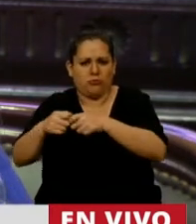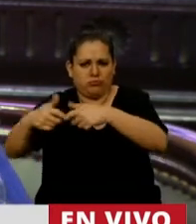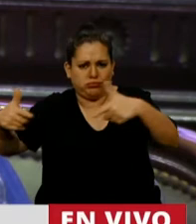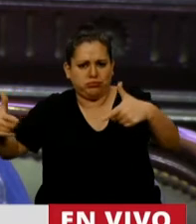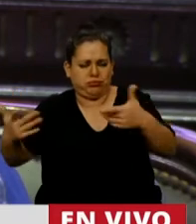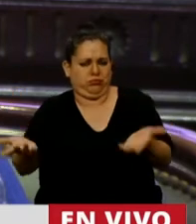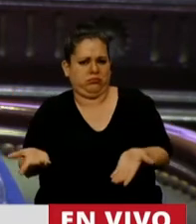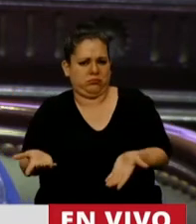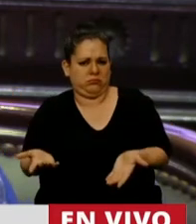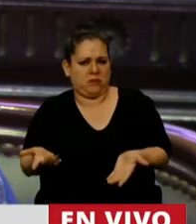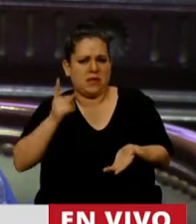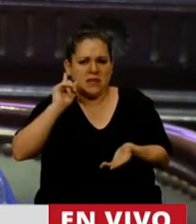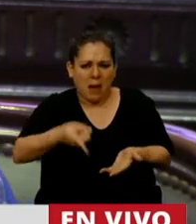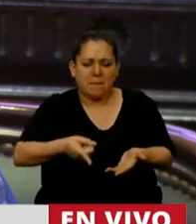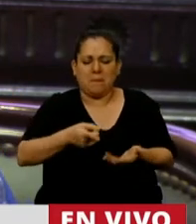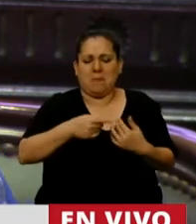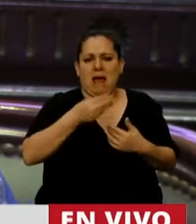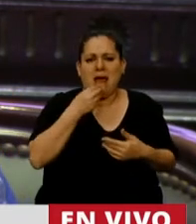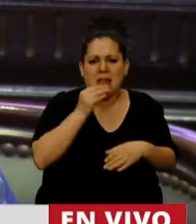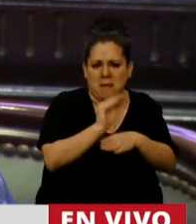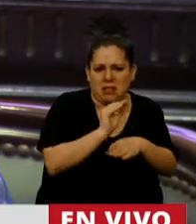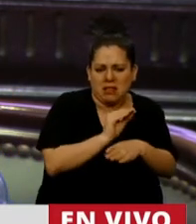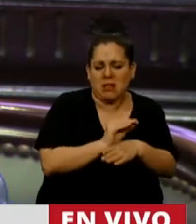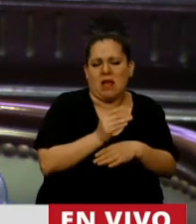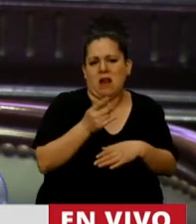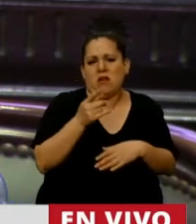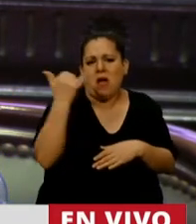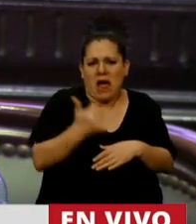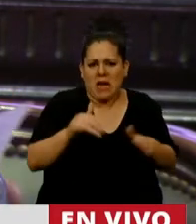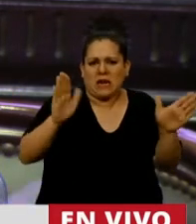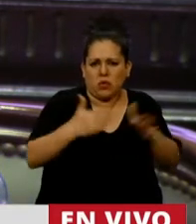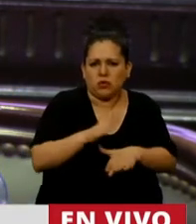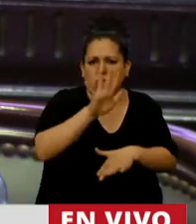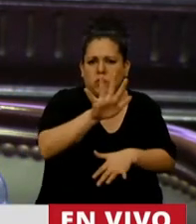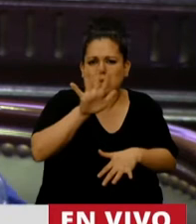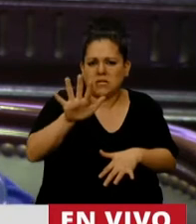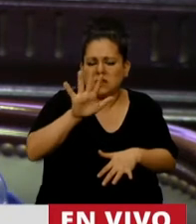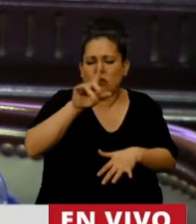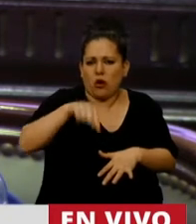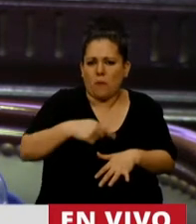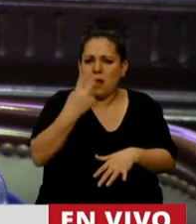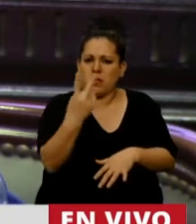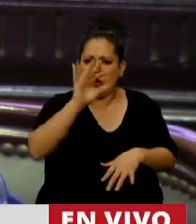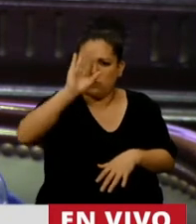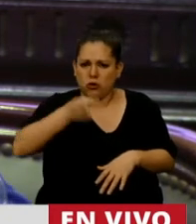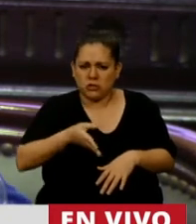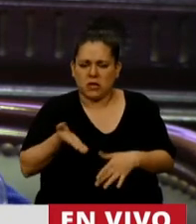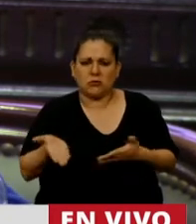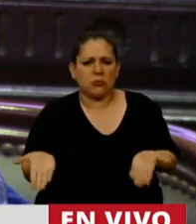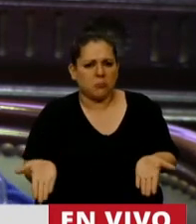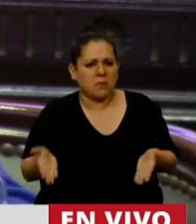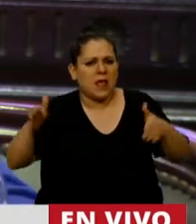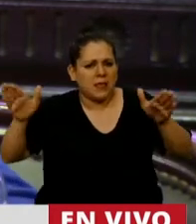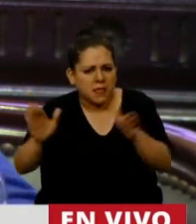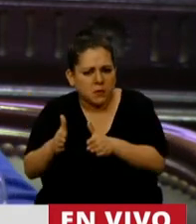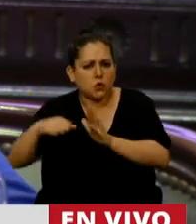interanual, los módulos alimentarios, una reducción real del 55.2%, disminución